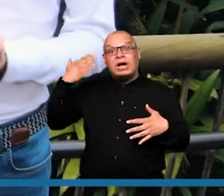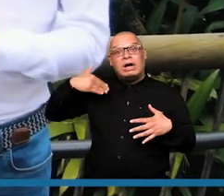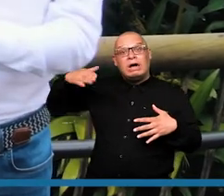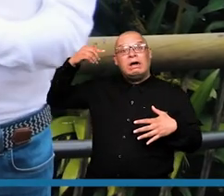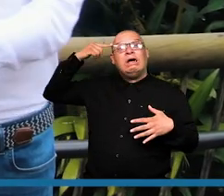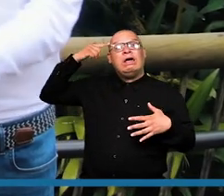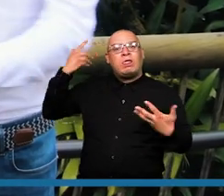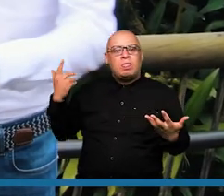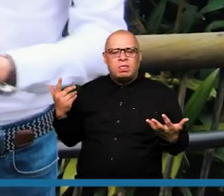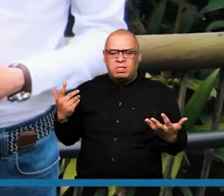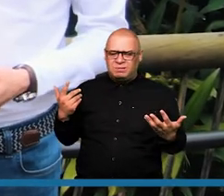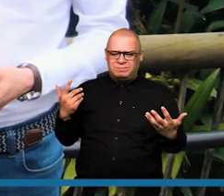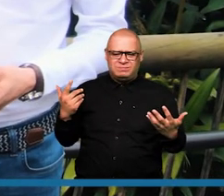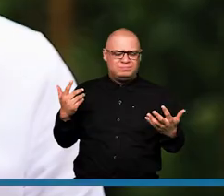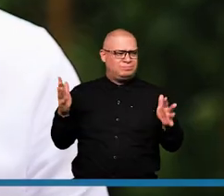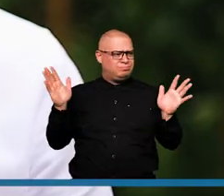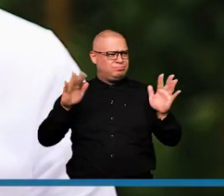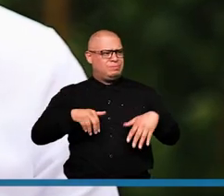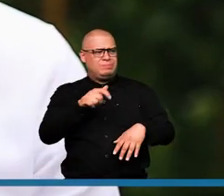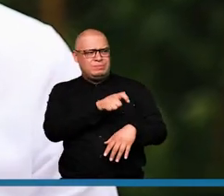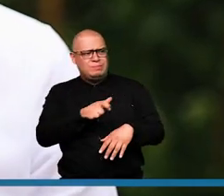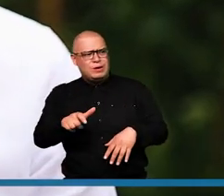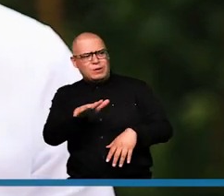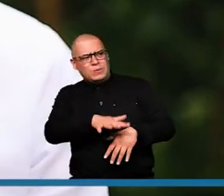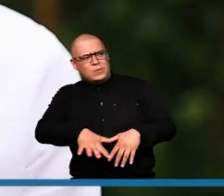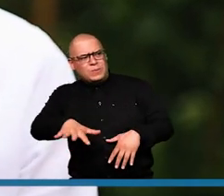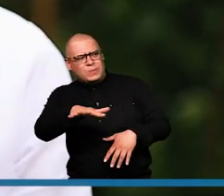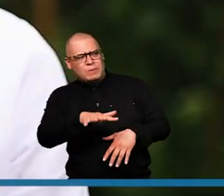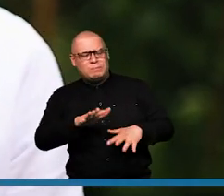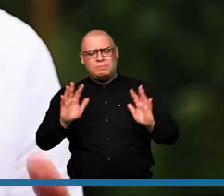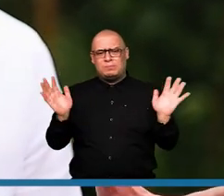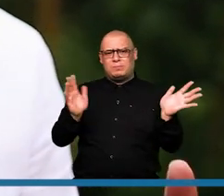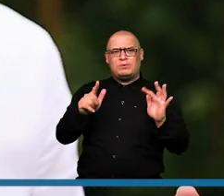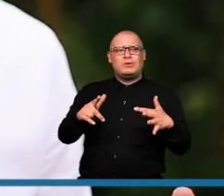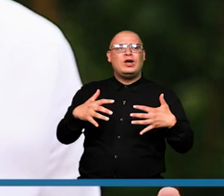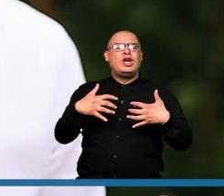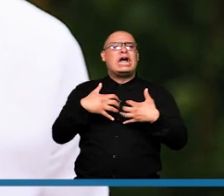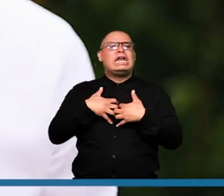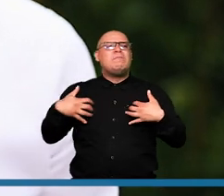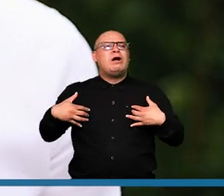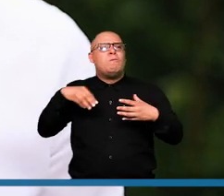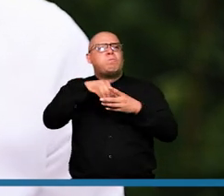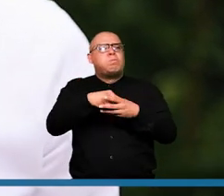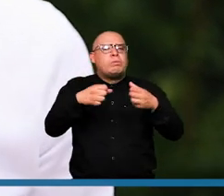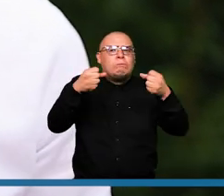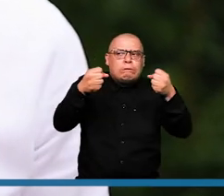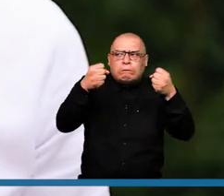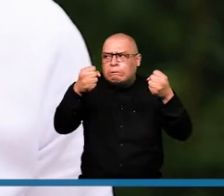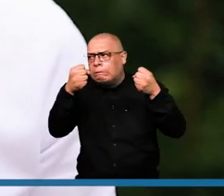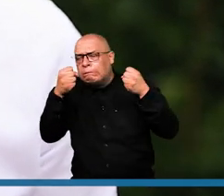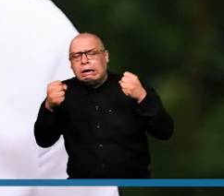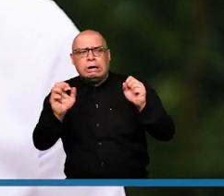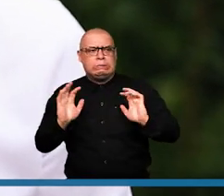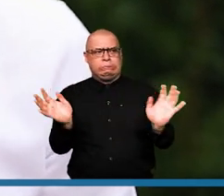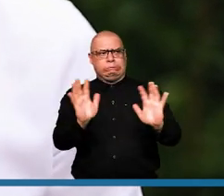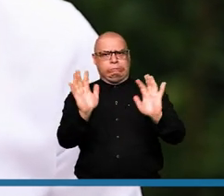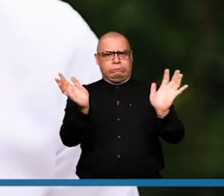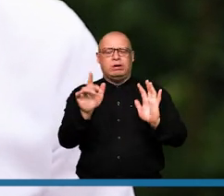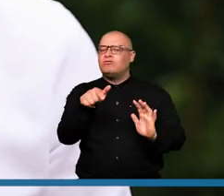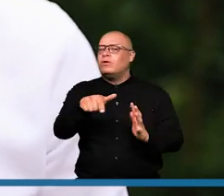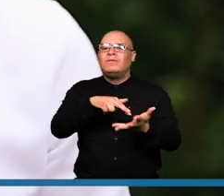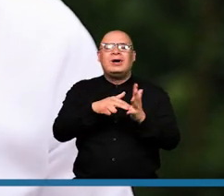distorsionado en muchos eventos o comentarios por las personas al creer que es un zoológico y que definitivamente esto hace parte